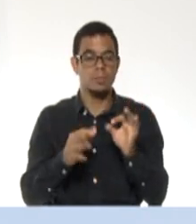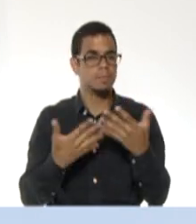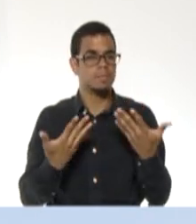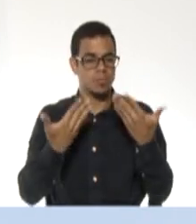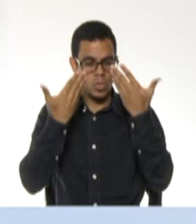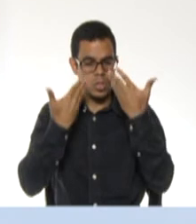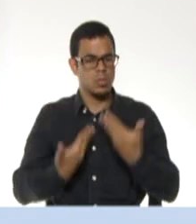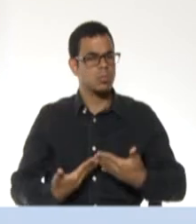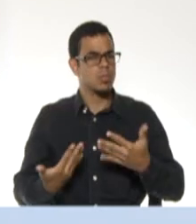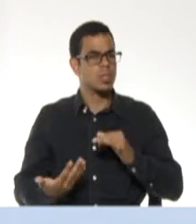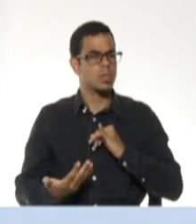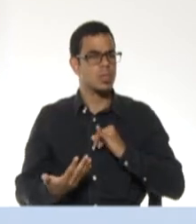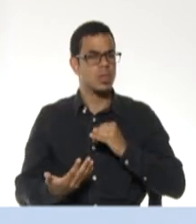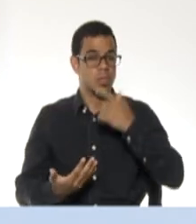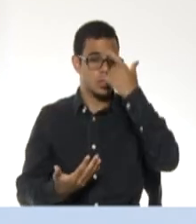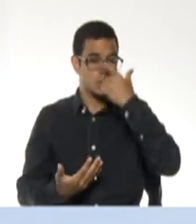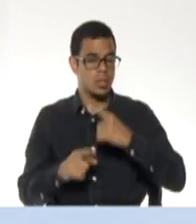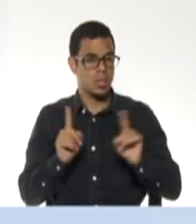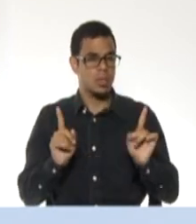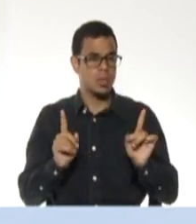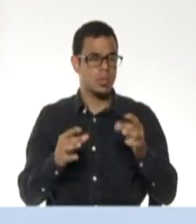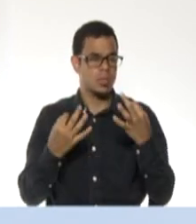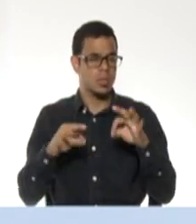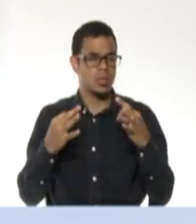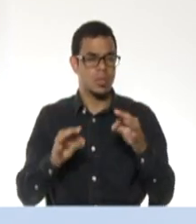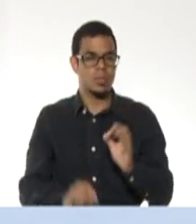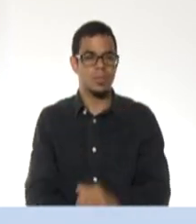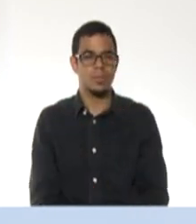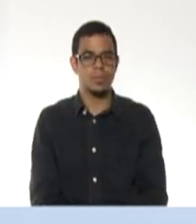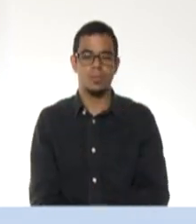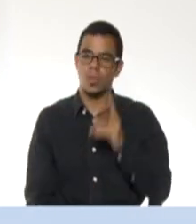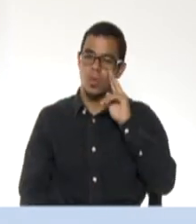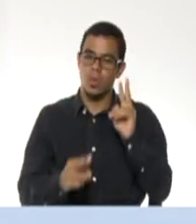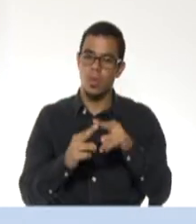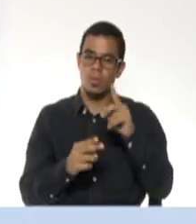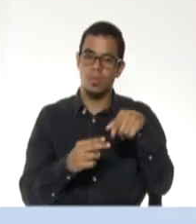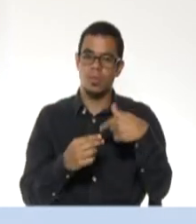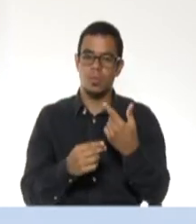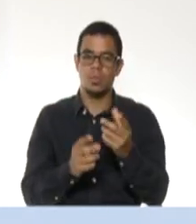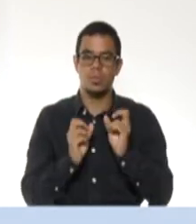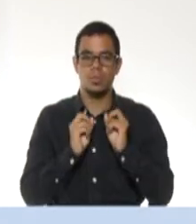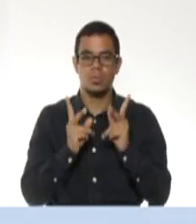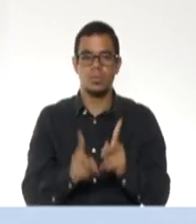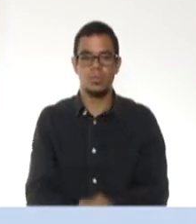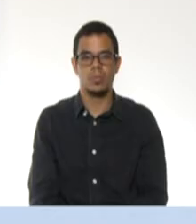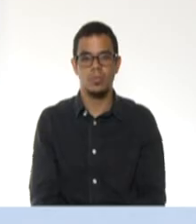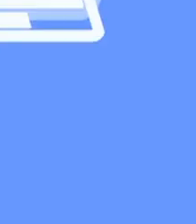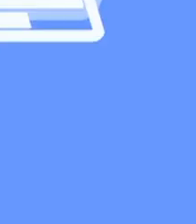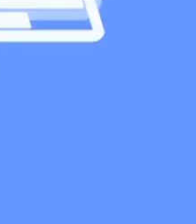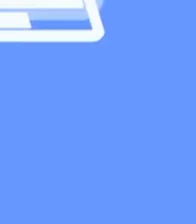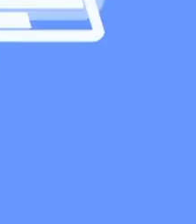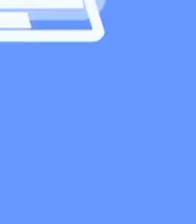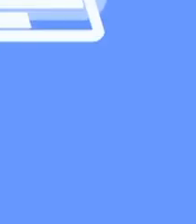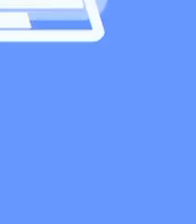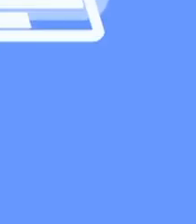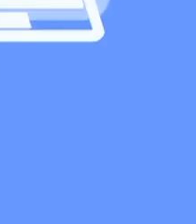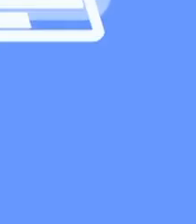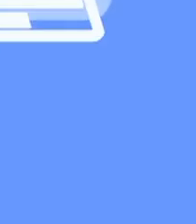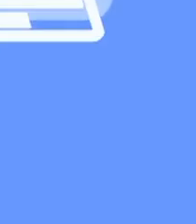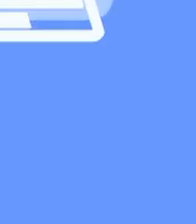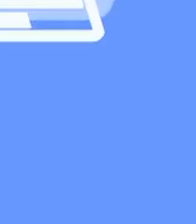nos identifica, donde ser diferentes es algo común. Nos vemos en una próxima oportunidad.